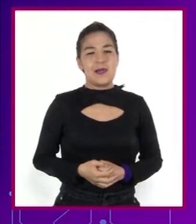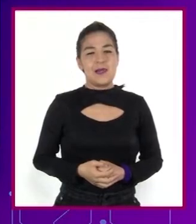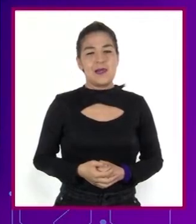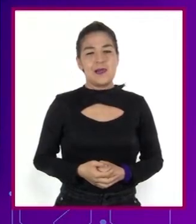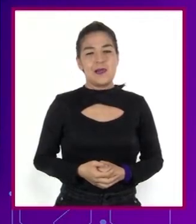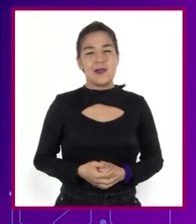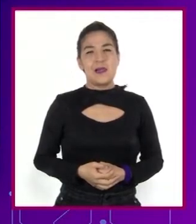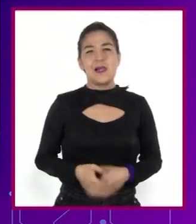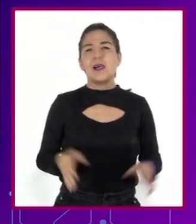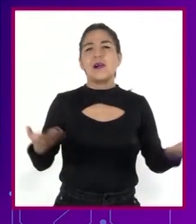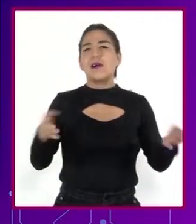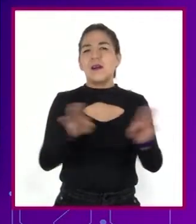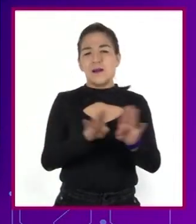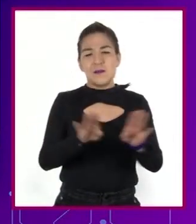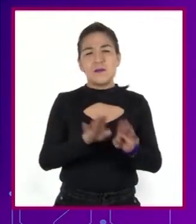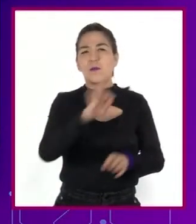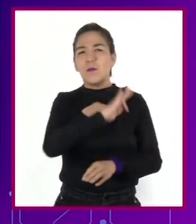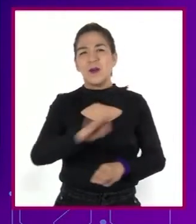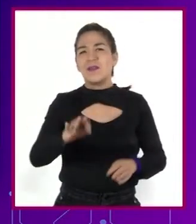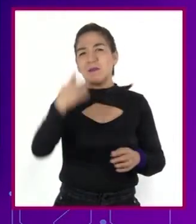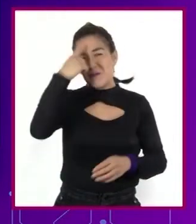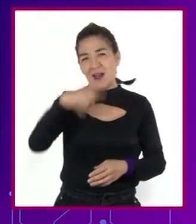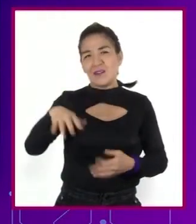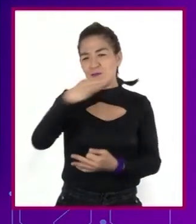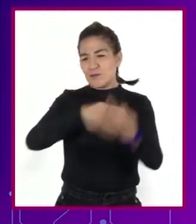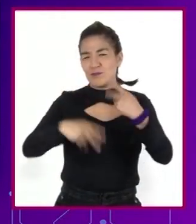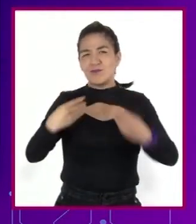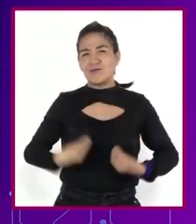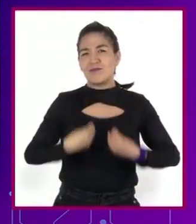¿Cómo lograr que todos vivamos en paz?